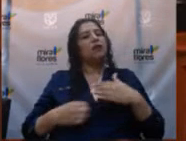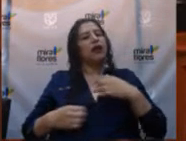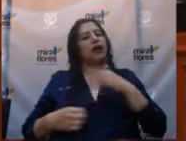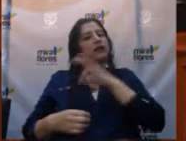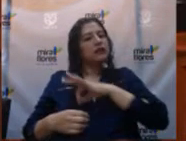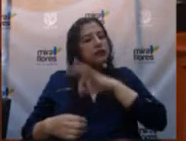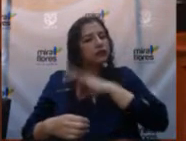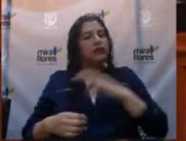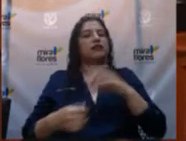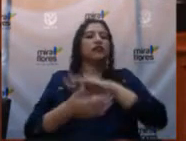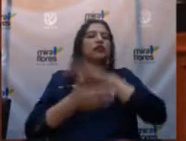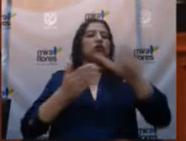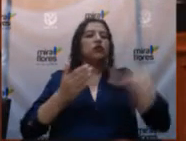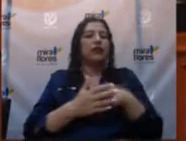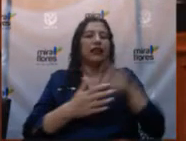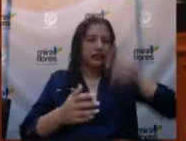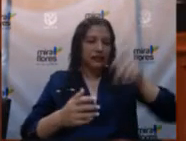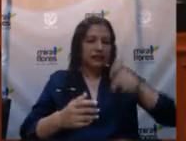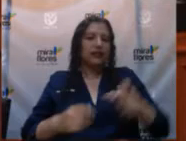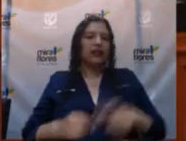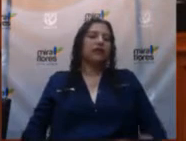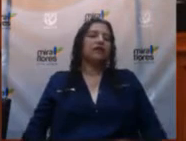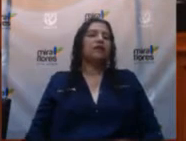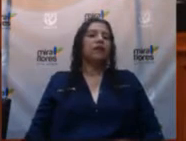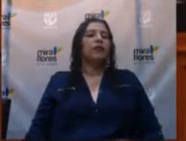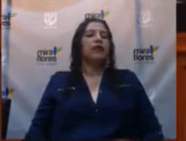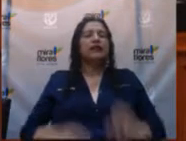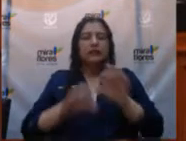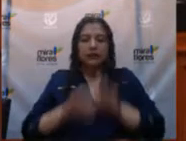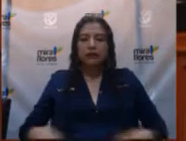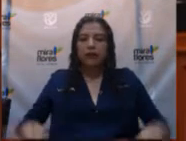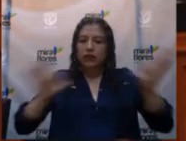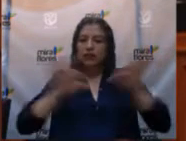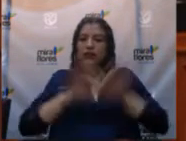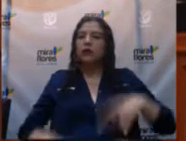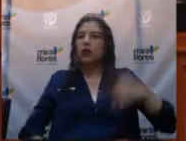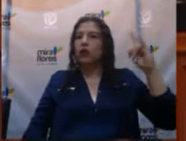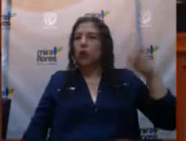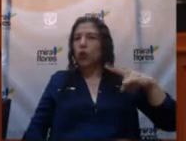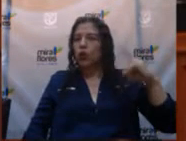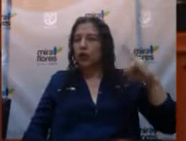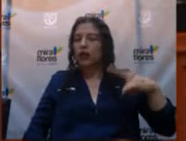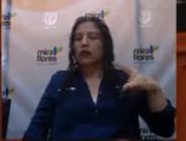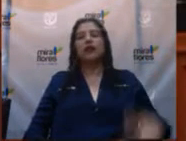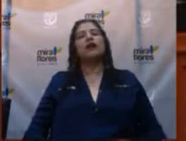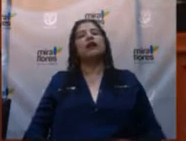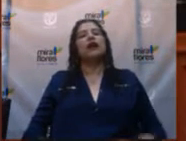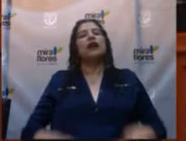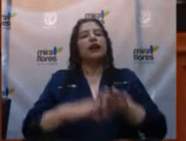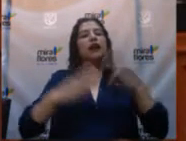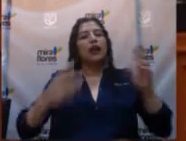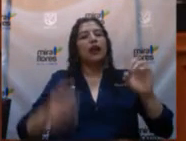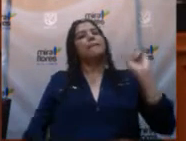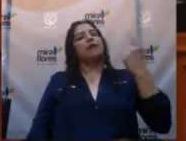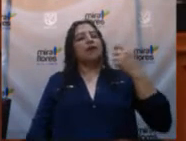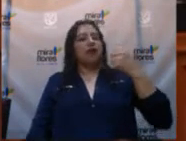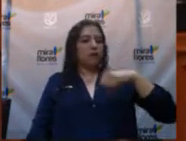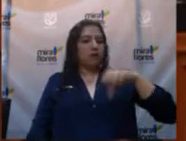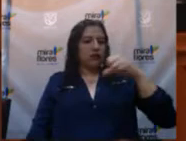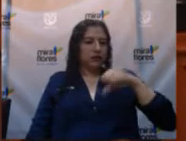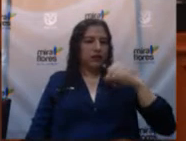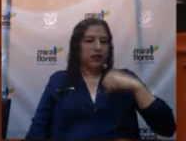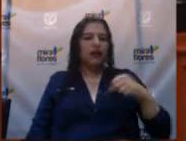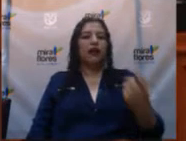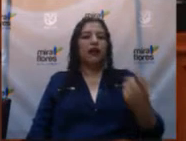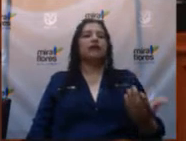necesidades locales de la administración pública, es indispensable y urgente crear desde luego las primeras municipalidades